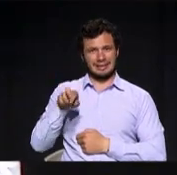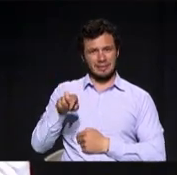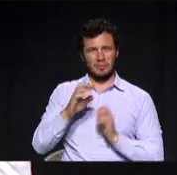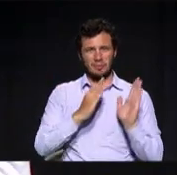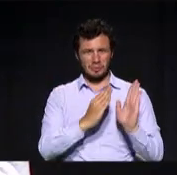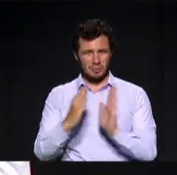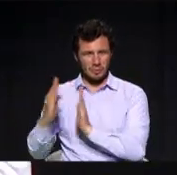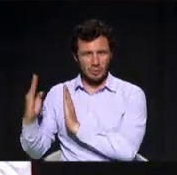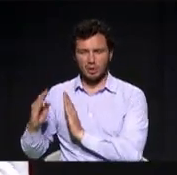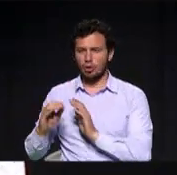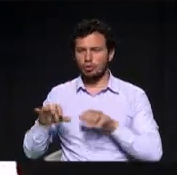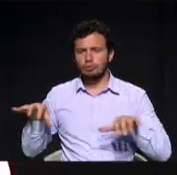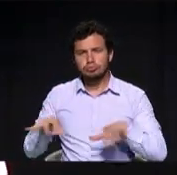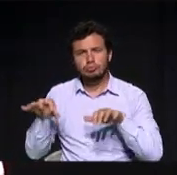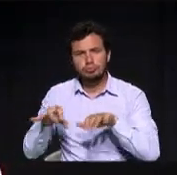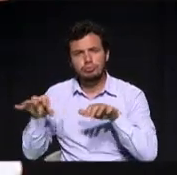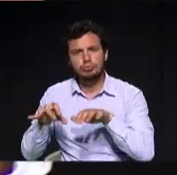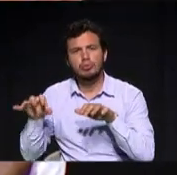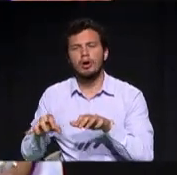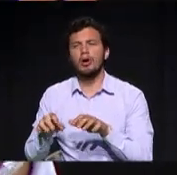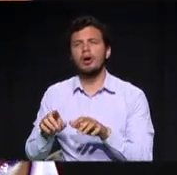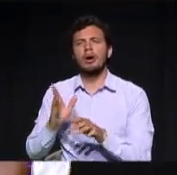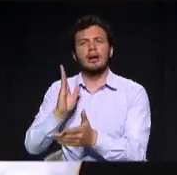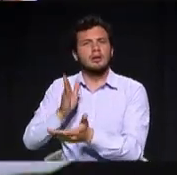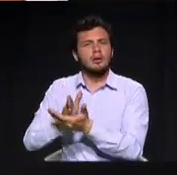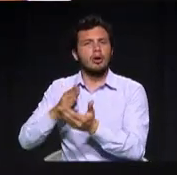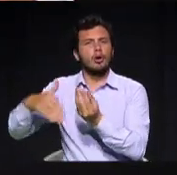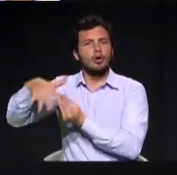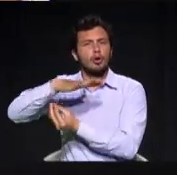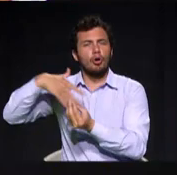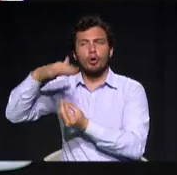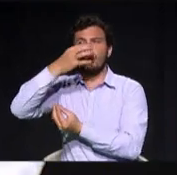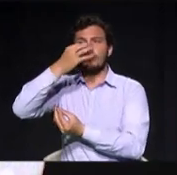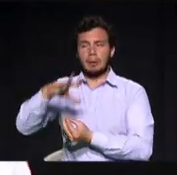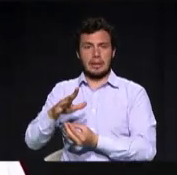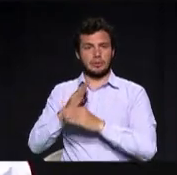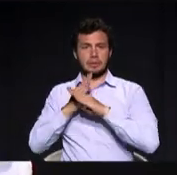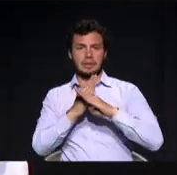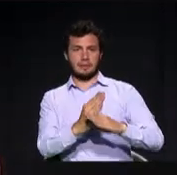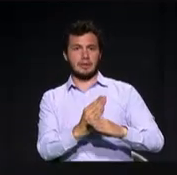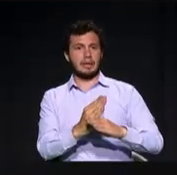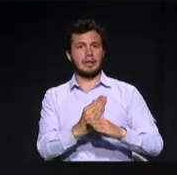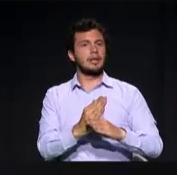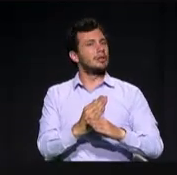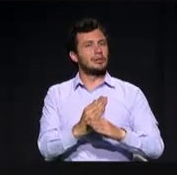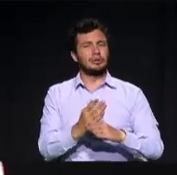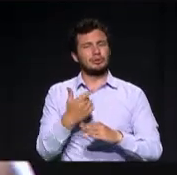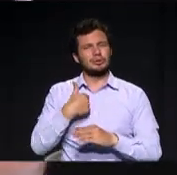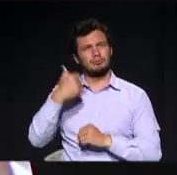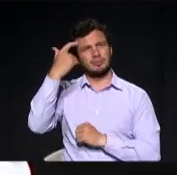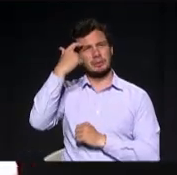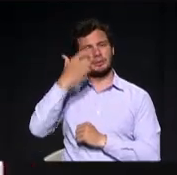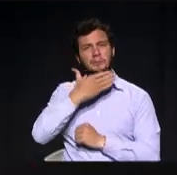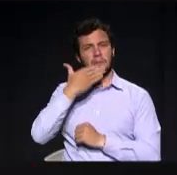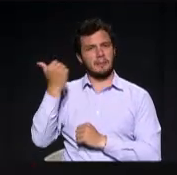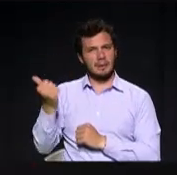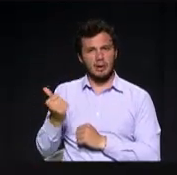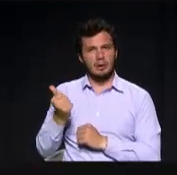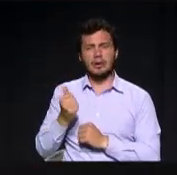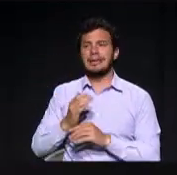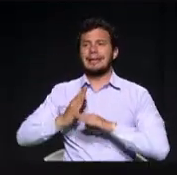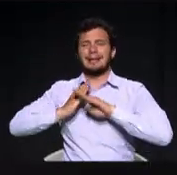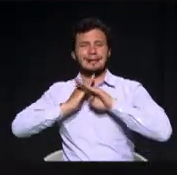para enfrentar y sodio de contaminación hay que ir más allá es en promoción y prevención y aquí les doy este